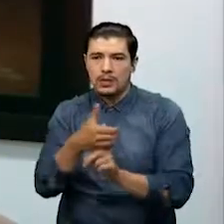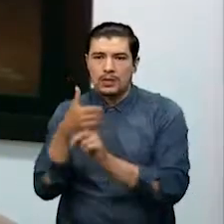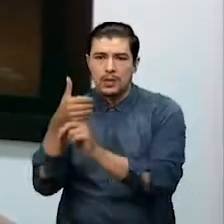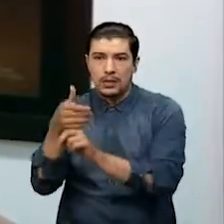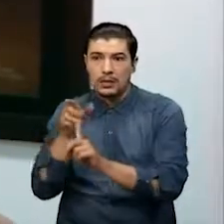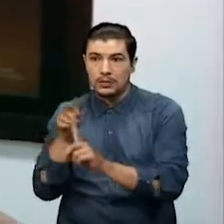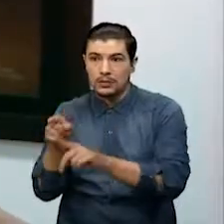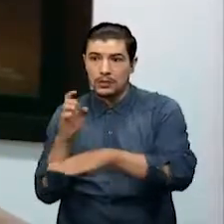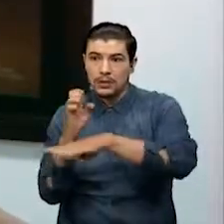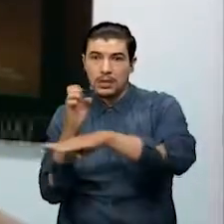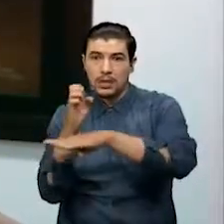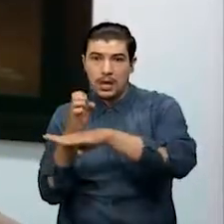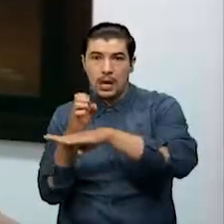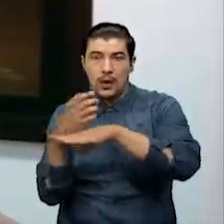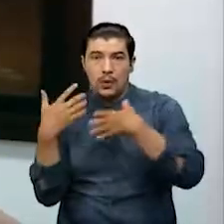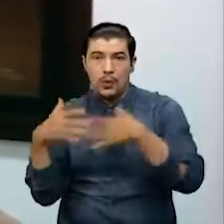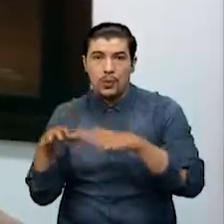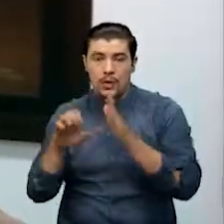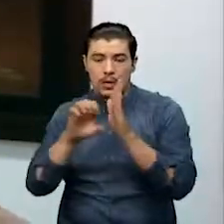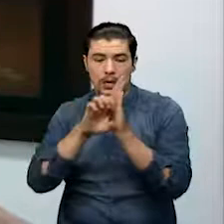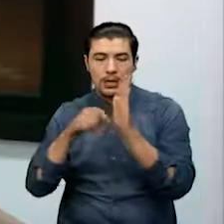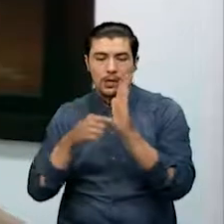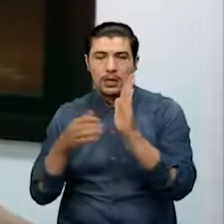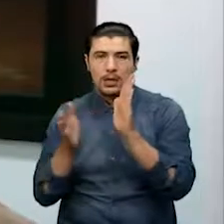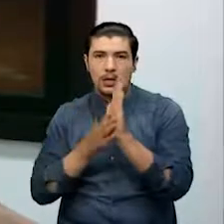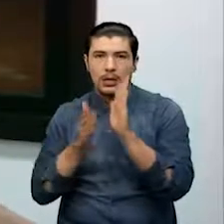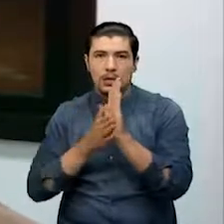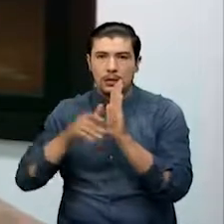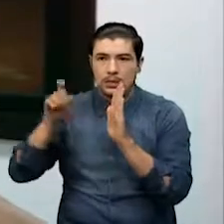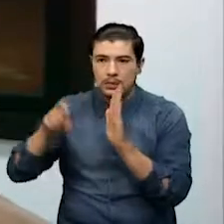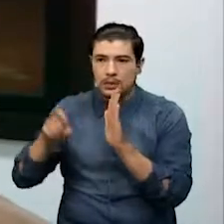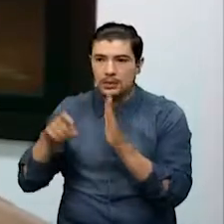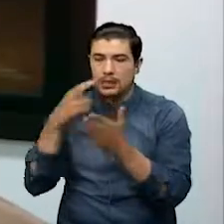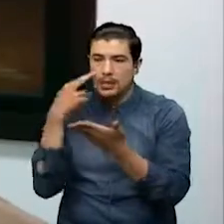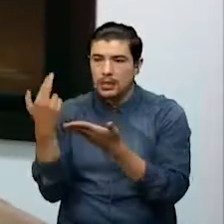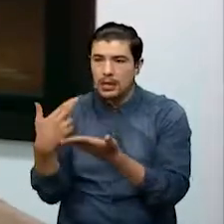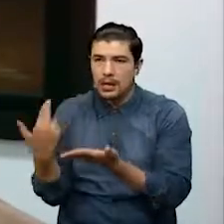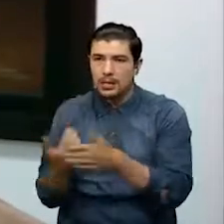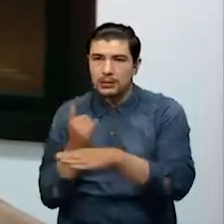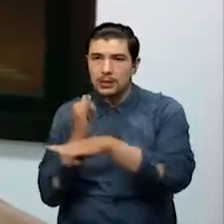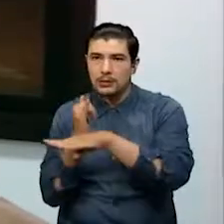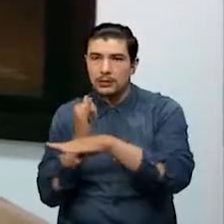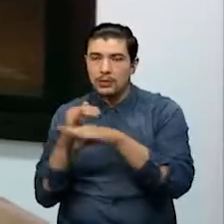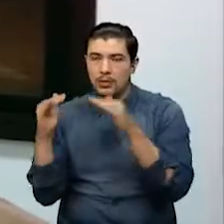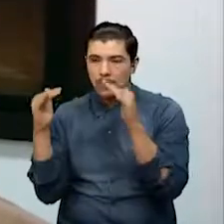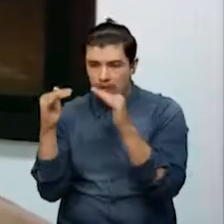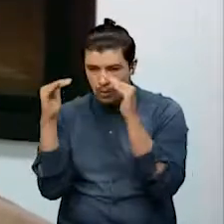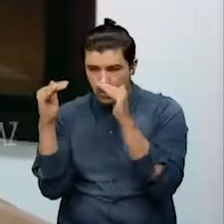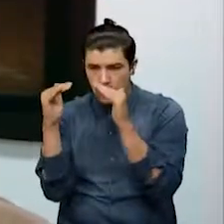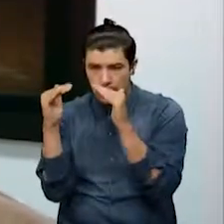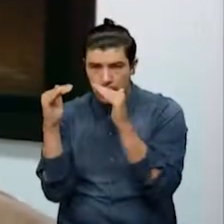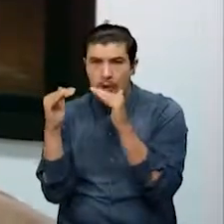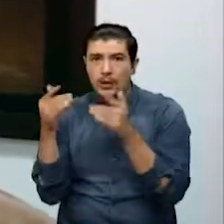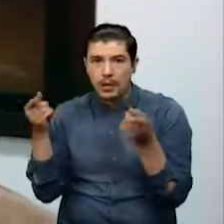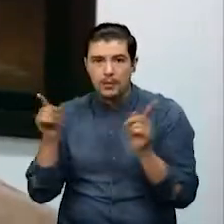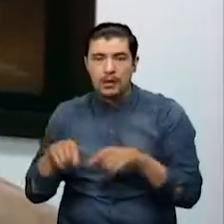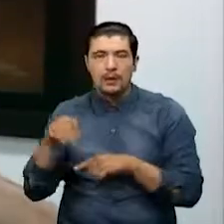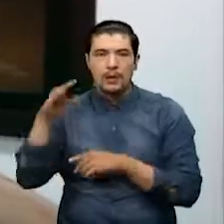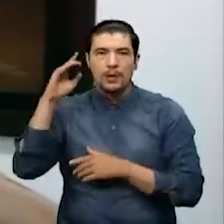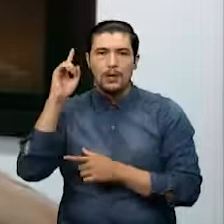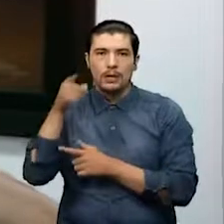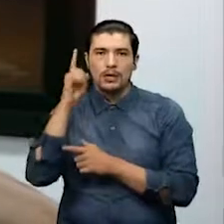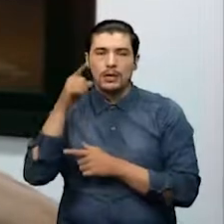por los estatutos tiene una revaluación por parte del instituto colombiano de bienestar familiar y de las políticas públicas nacionales